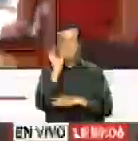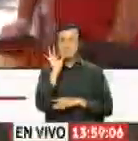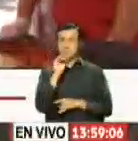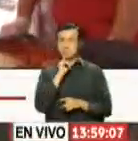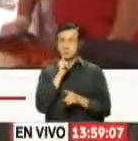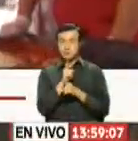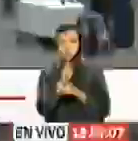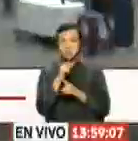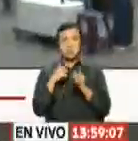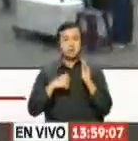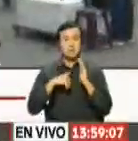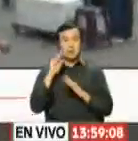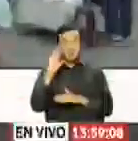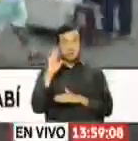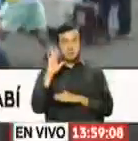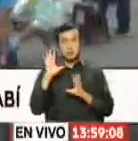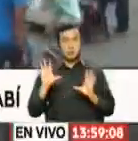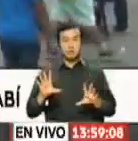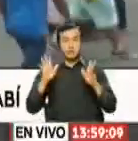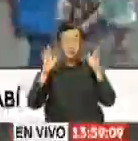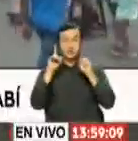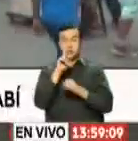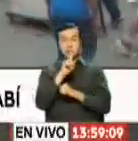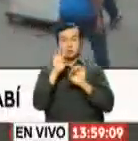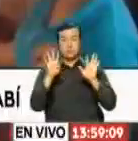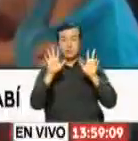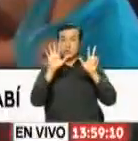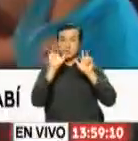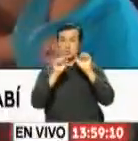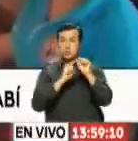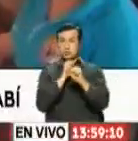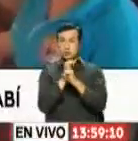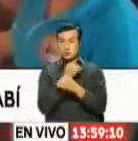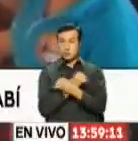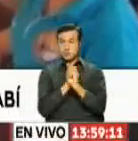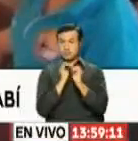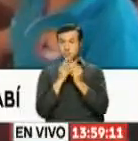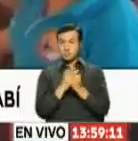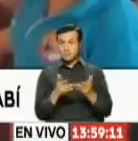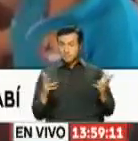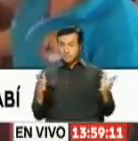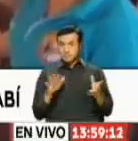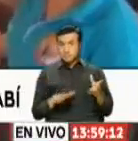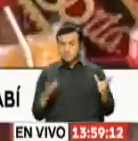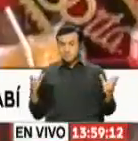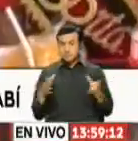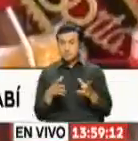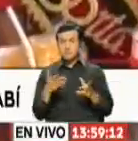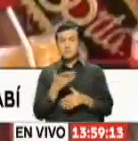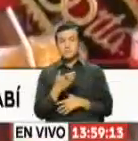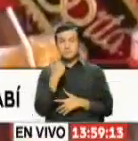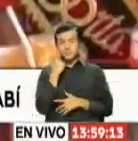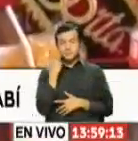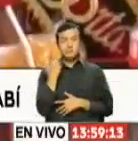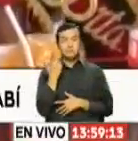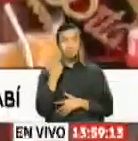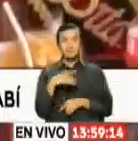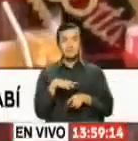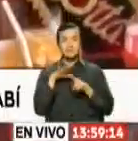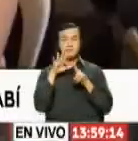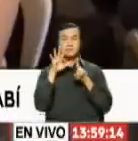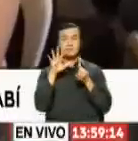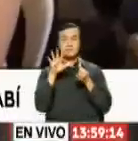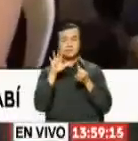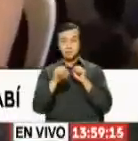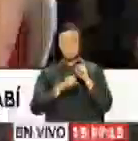y manabita sobre todo. En la celebración de 198 años de independencia, la Sultana del Café efectuó por sexta